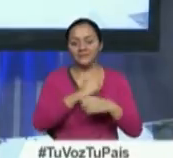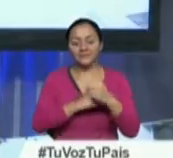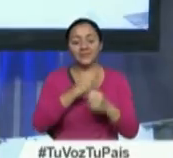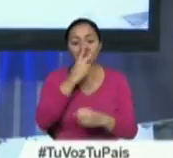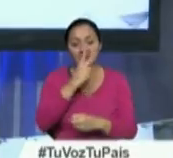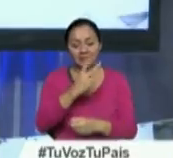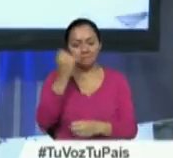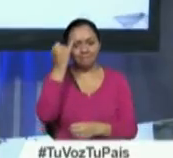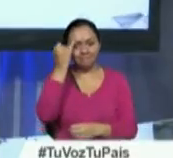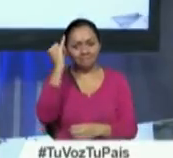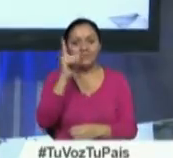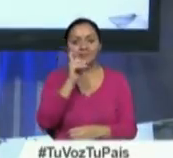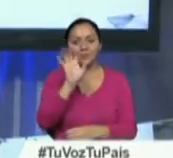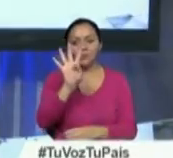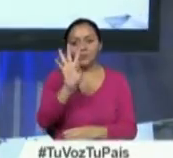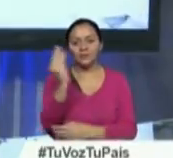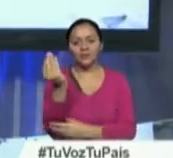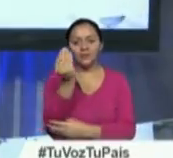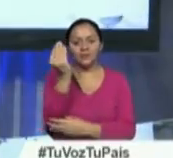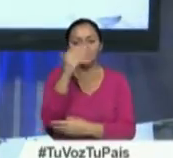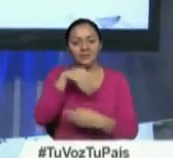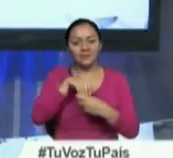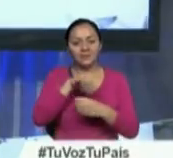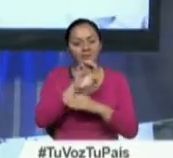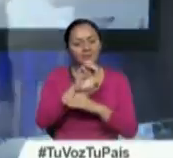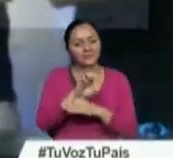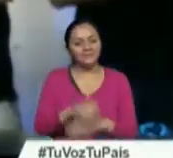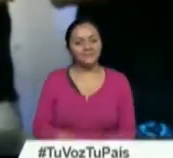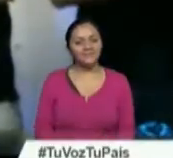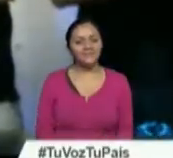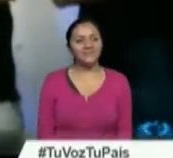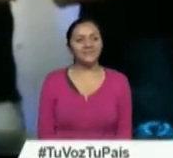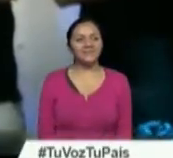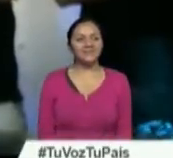Este invento lo ejecutaron 4 jóvenes ecuatorianos.